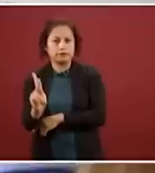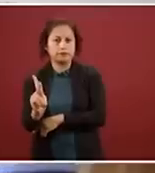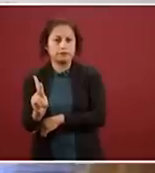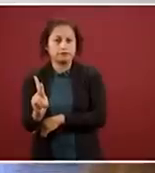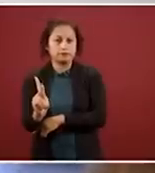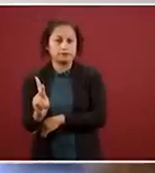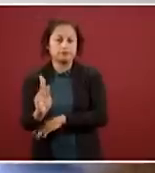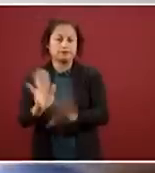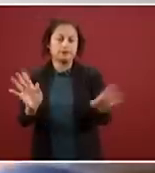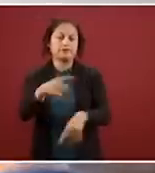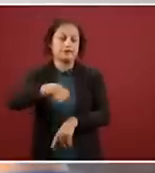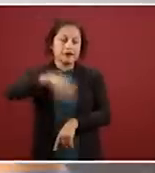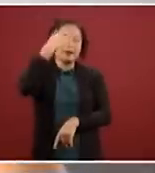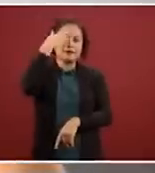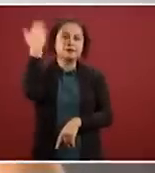cómo estaba.